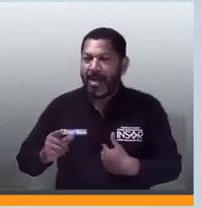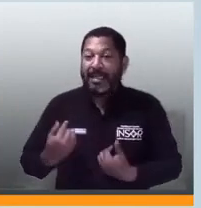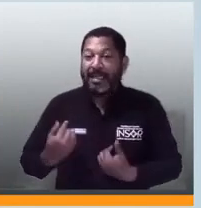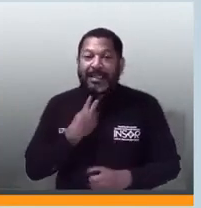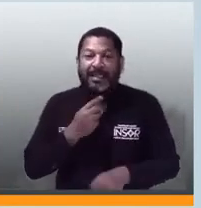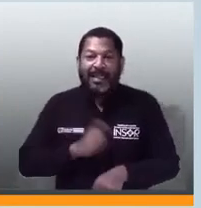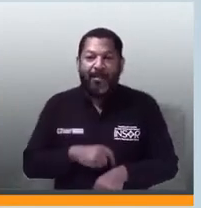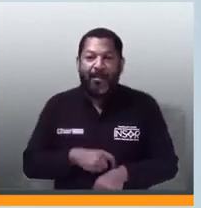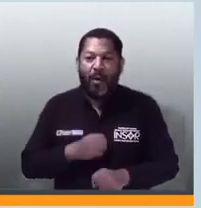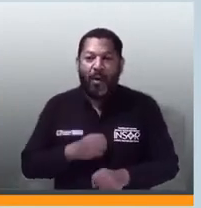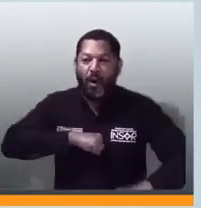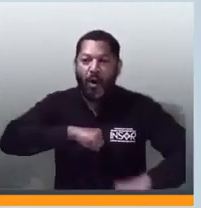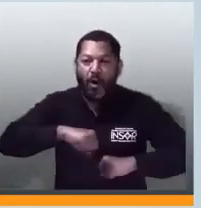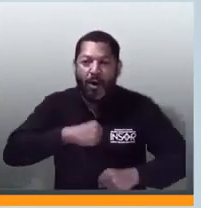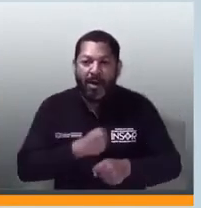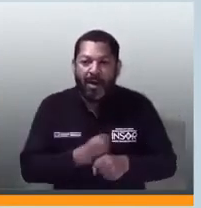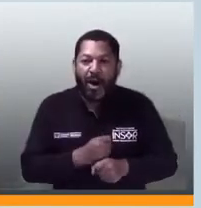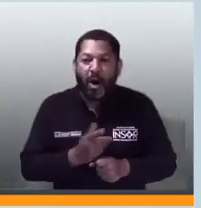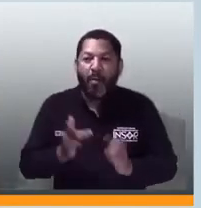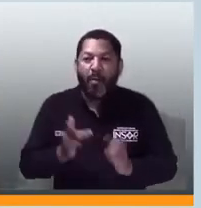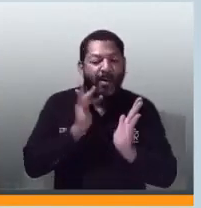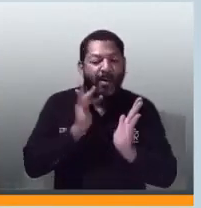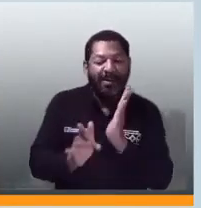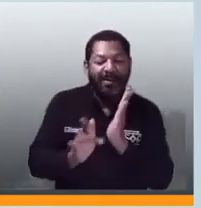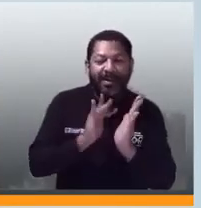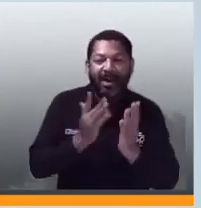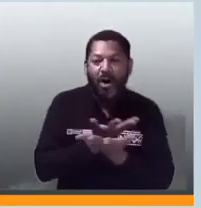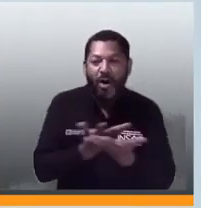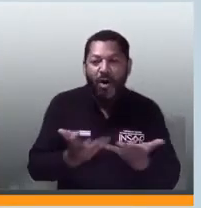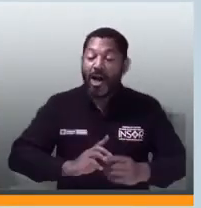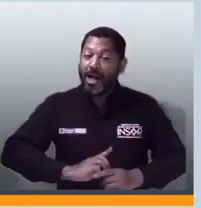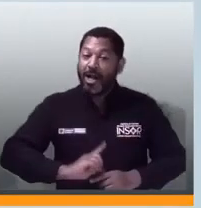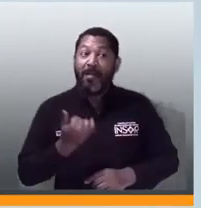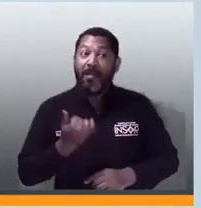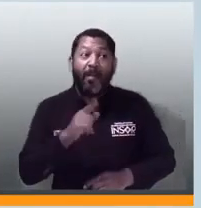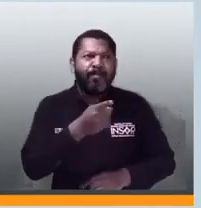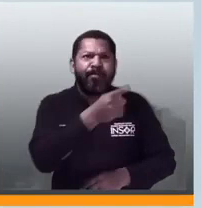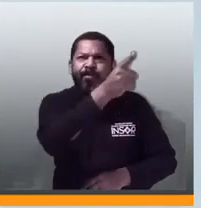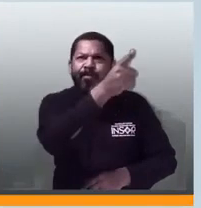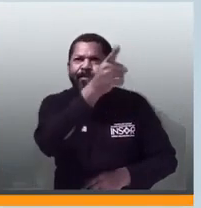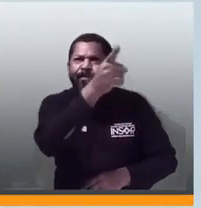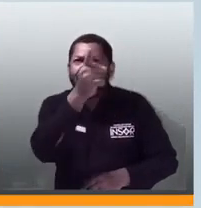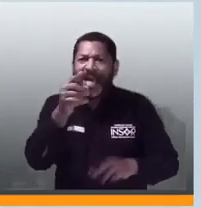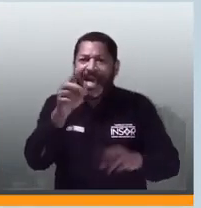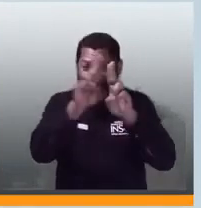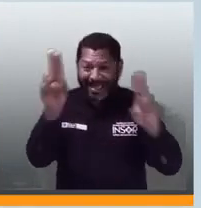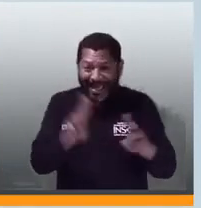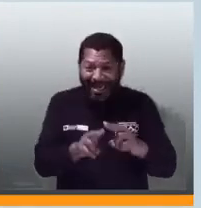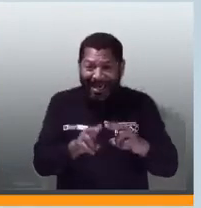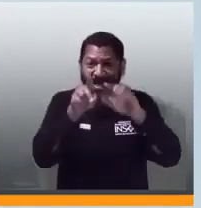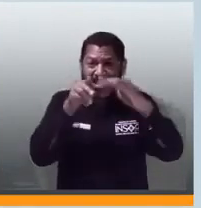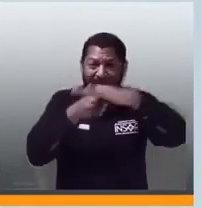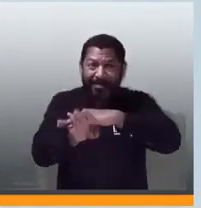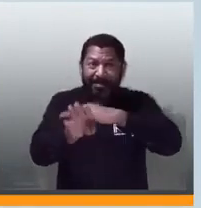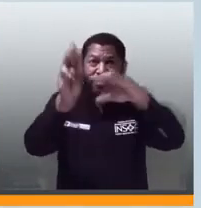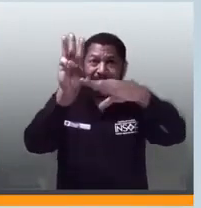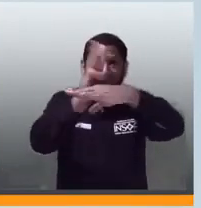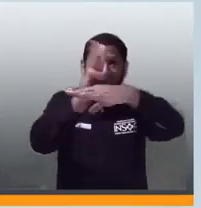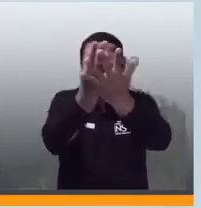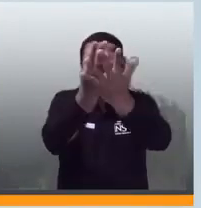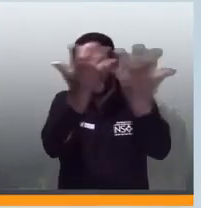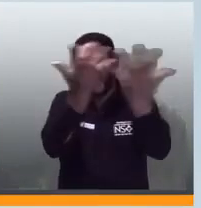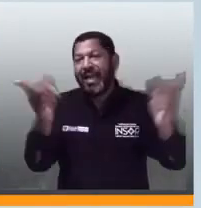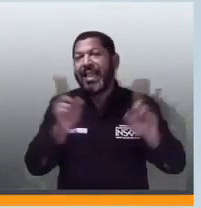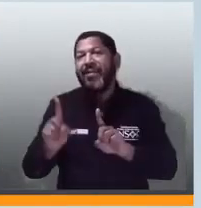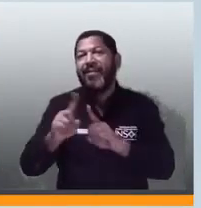espacio para desarrollar recursos digitales, pero sí en la red hay muchísimos recursos que podemos hacer uso. También hubo talleres